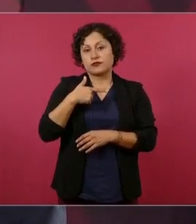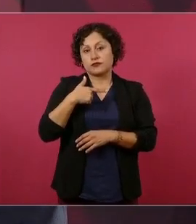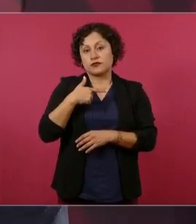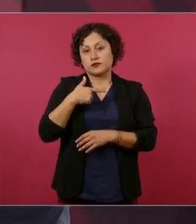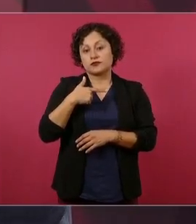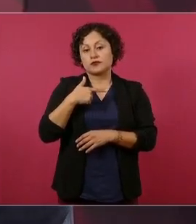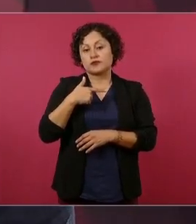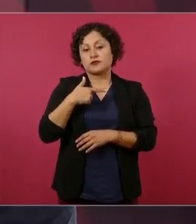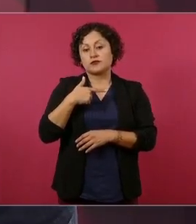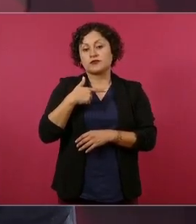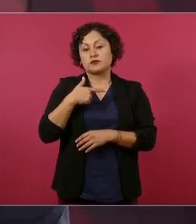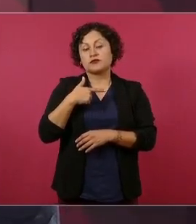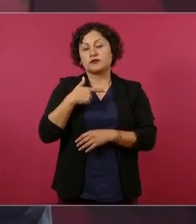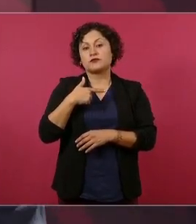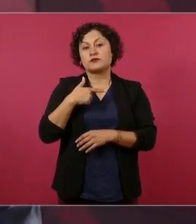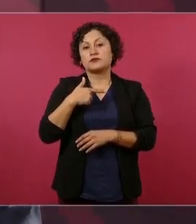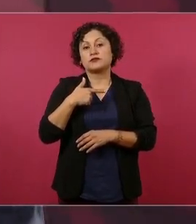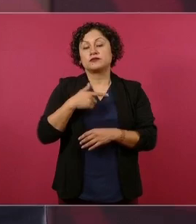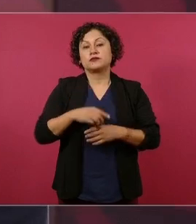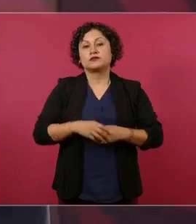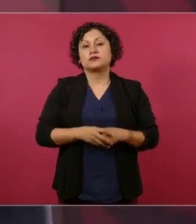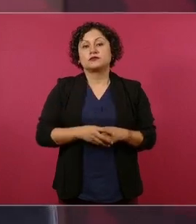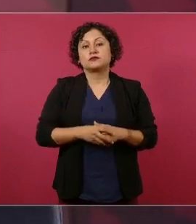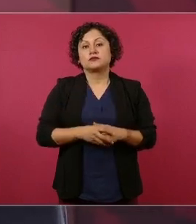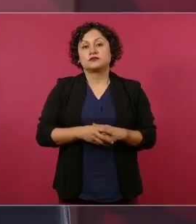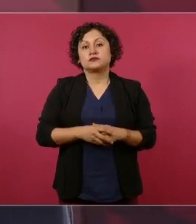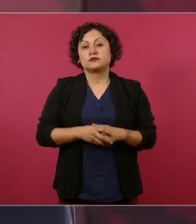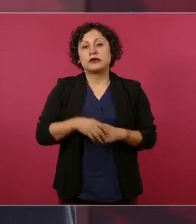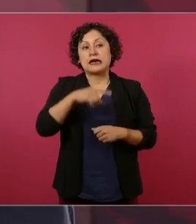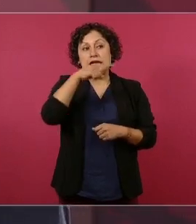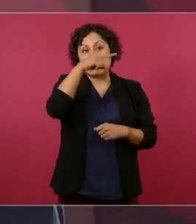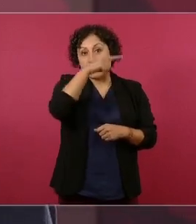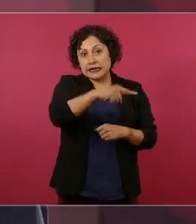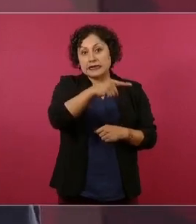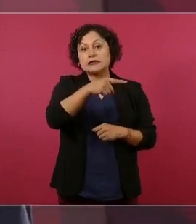una avioneta en la que viajaba en La Paz,